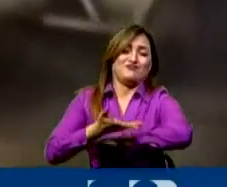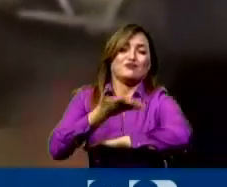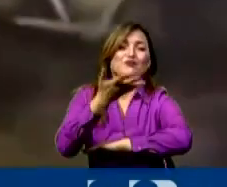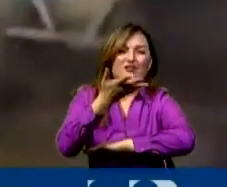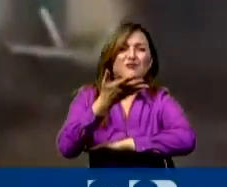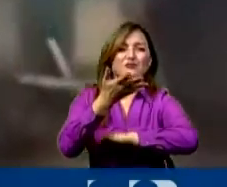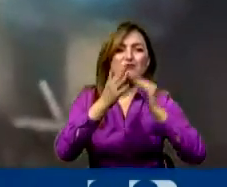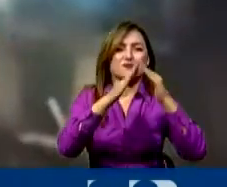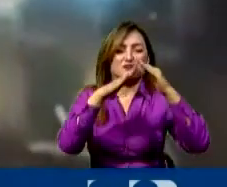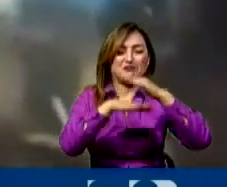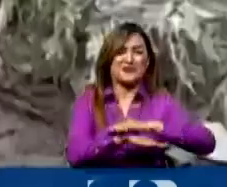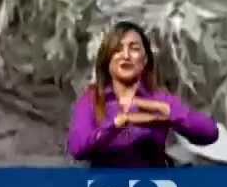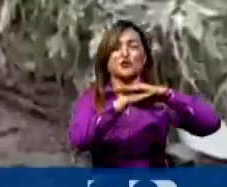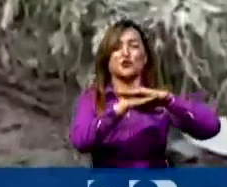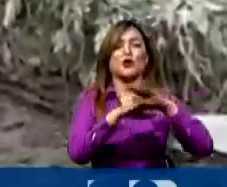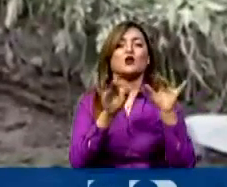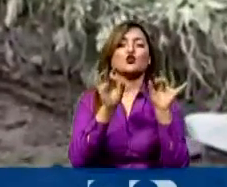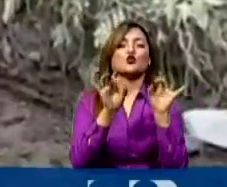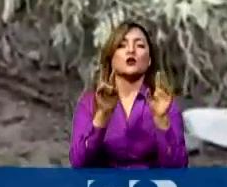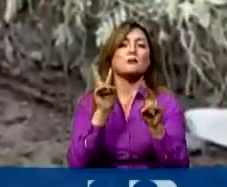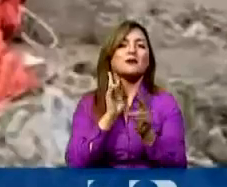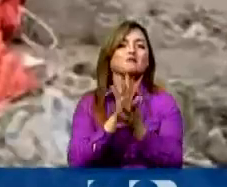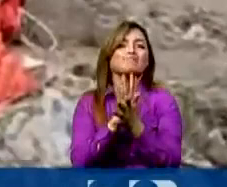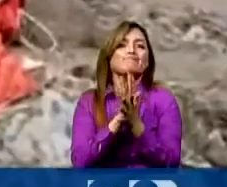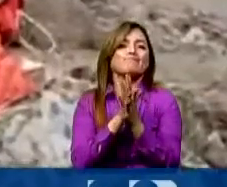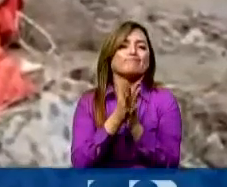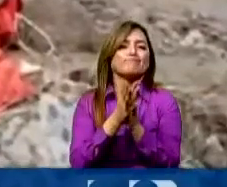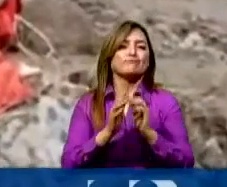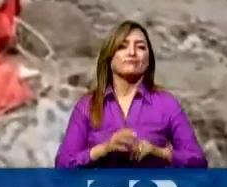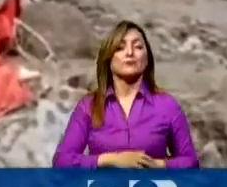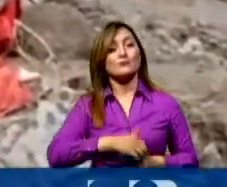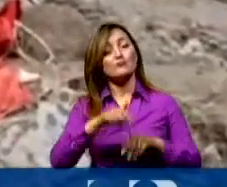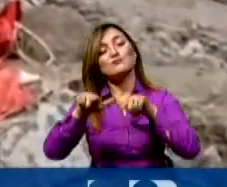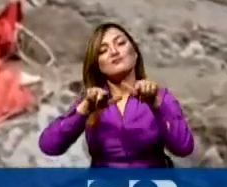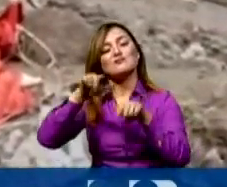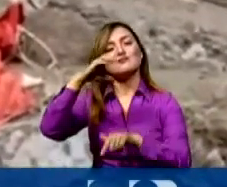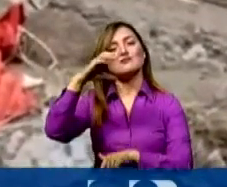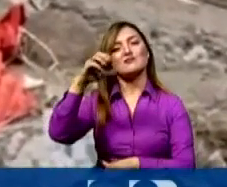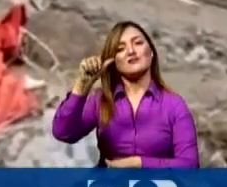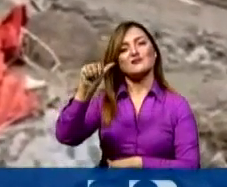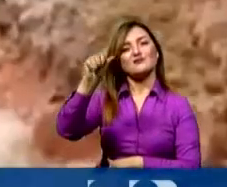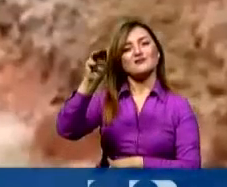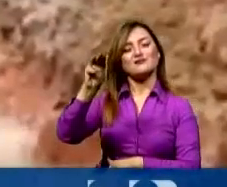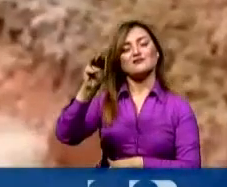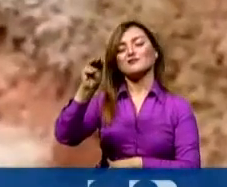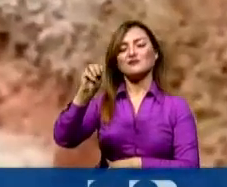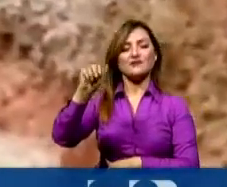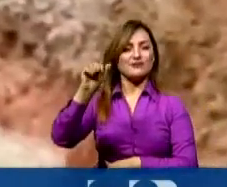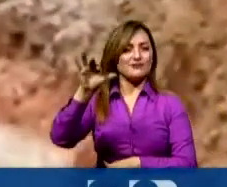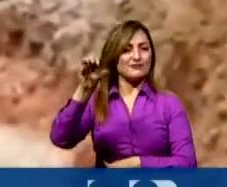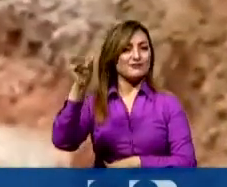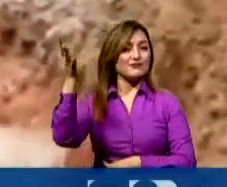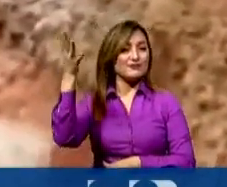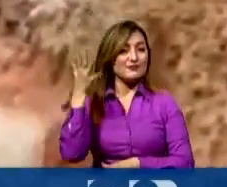registraron víctimas mortales. Catamayo es otro de los sectores afectados. Aquí se registró hace unos días una persona